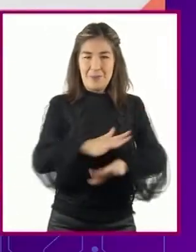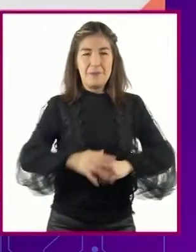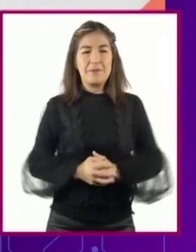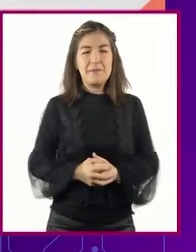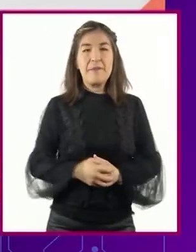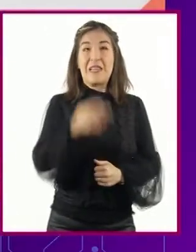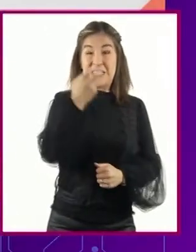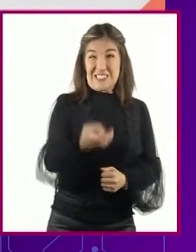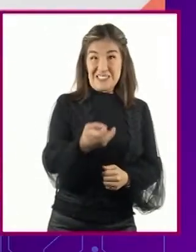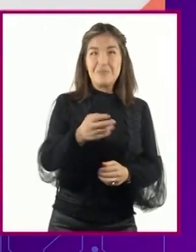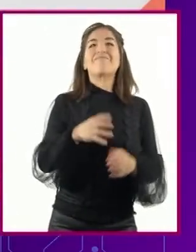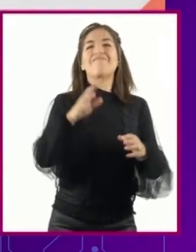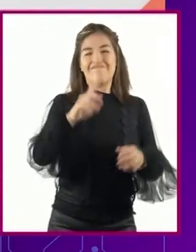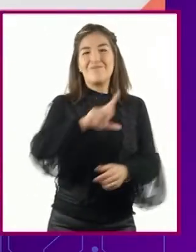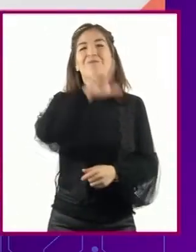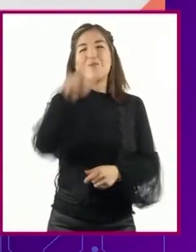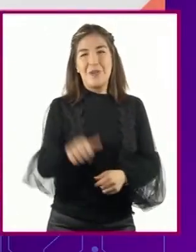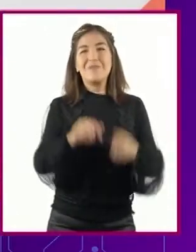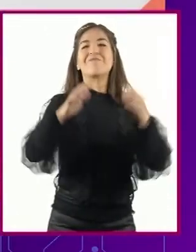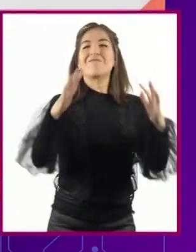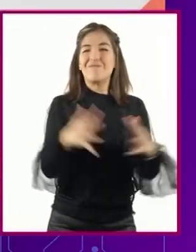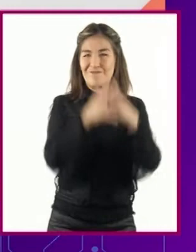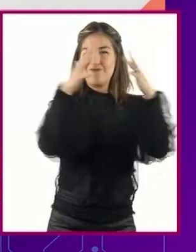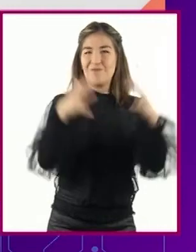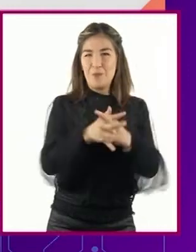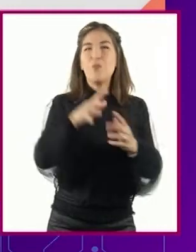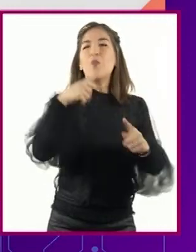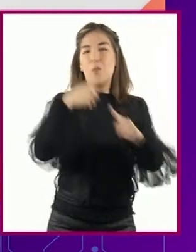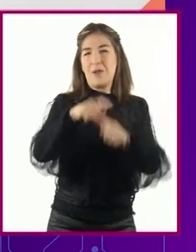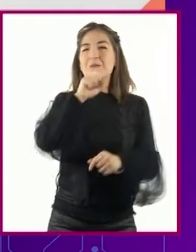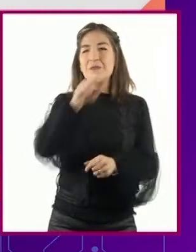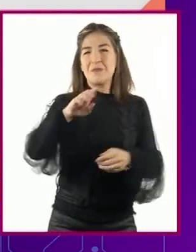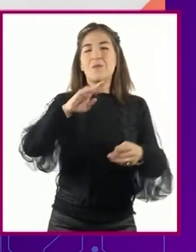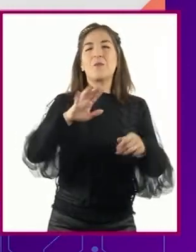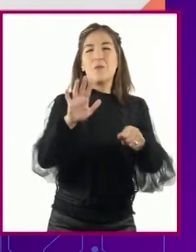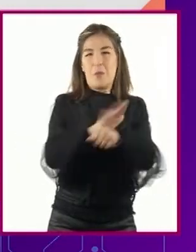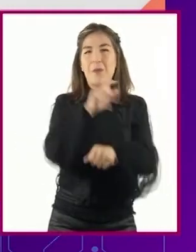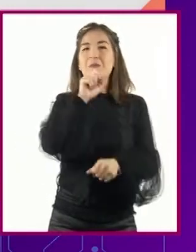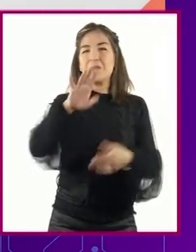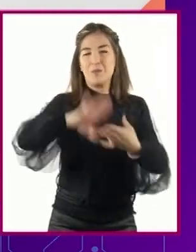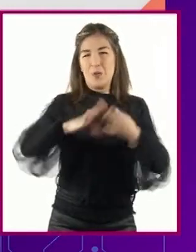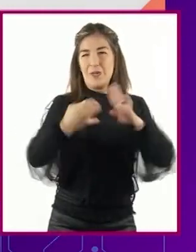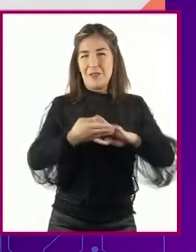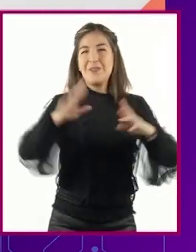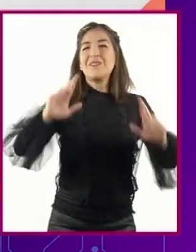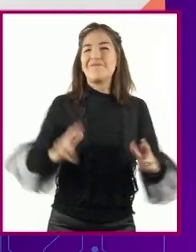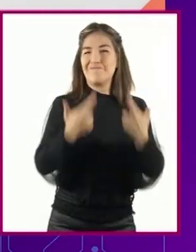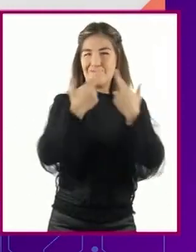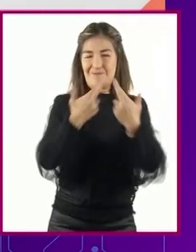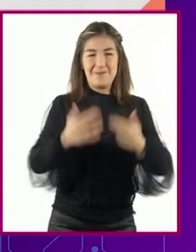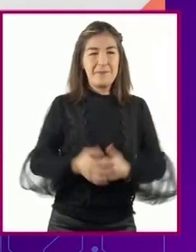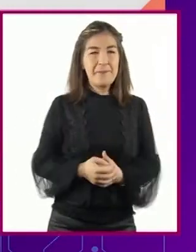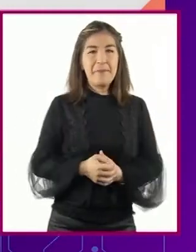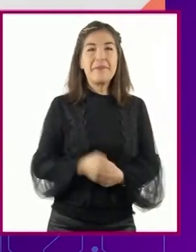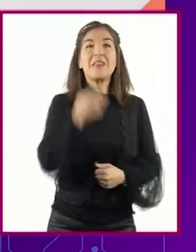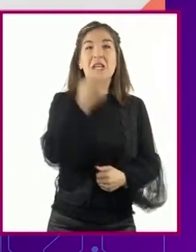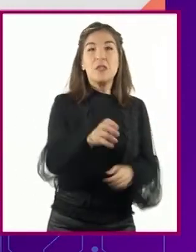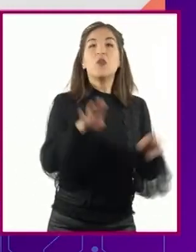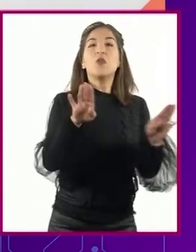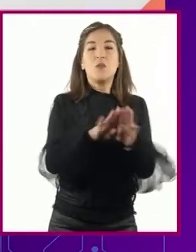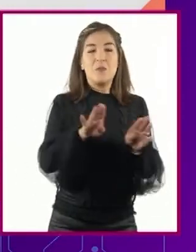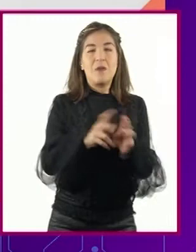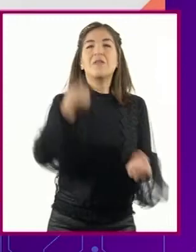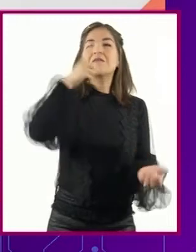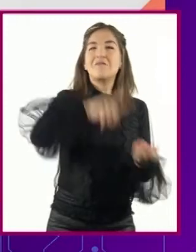Y eso provocó una serie de guerras por motivos religiosos, ¿no es así? Claro que con un componente político